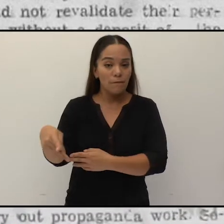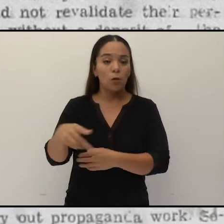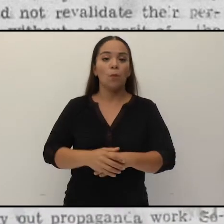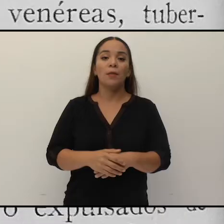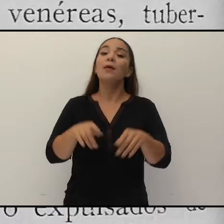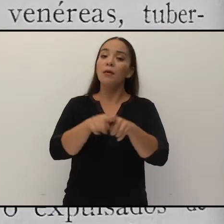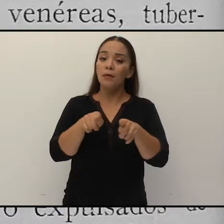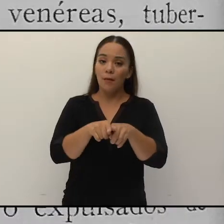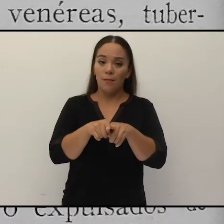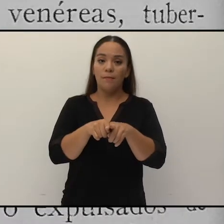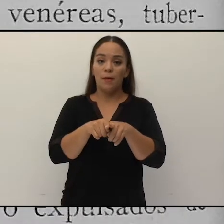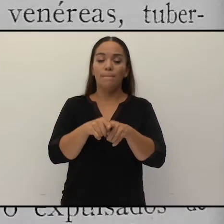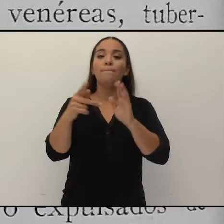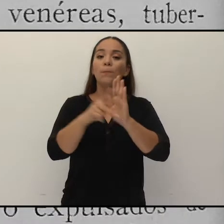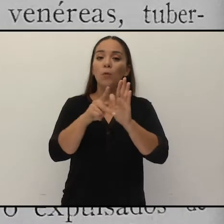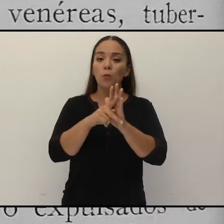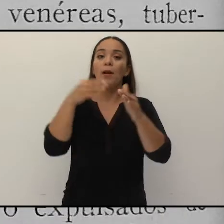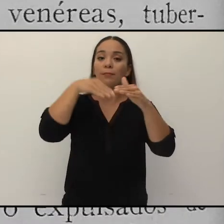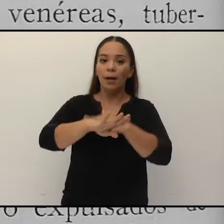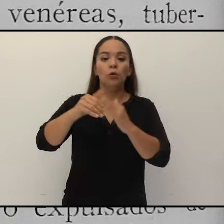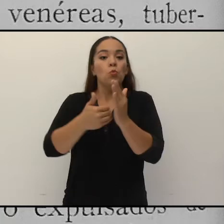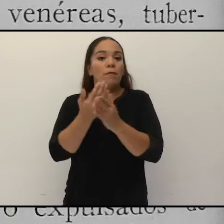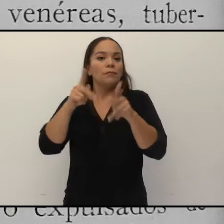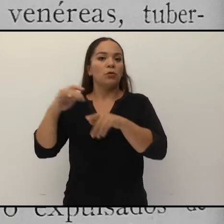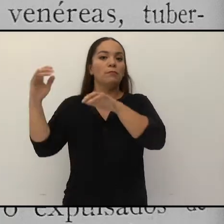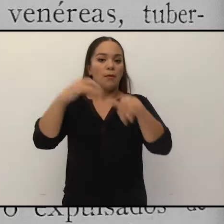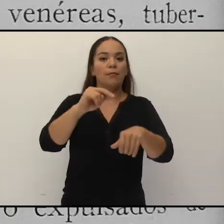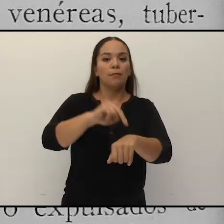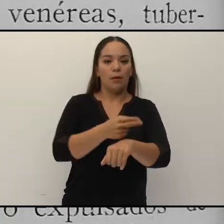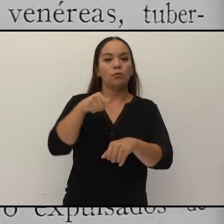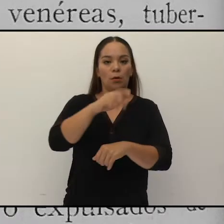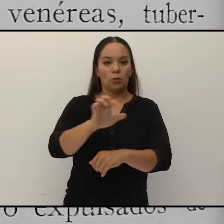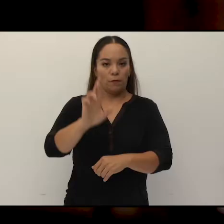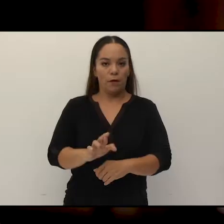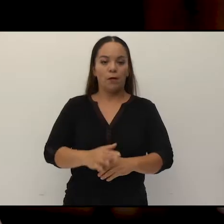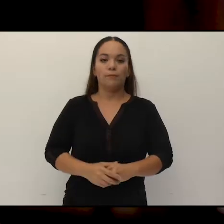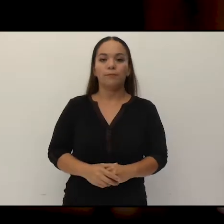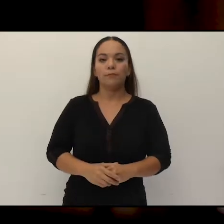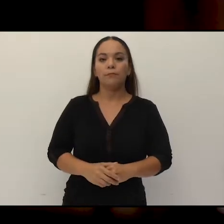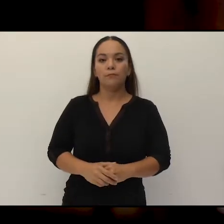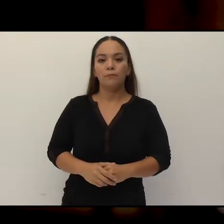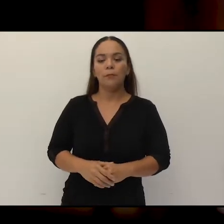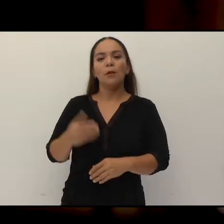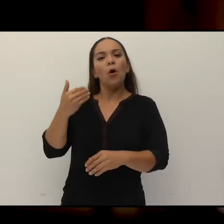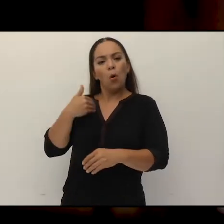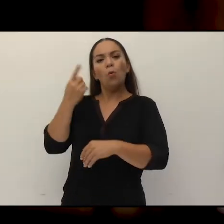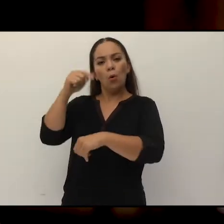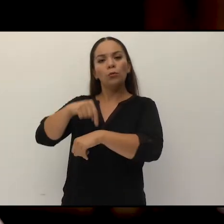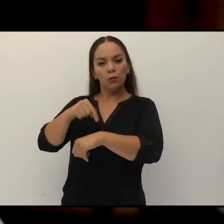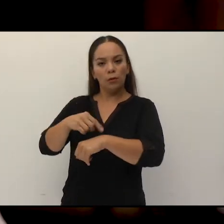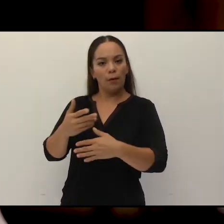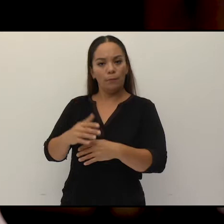del Pacífico e incluso llegó a prohibir la entrada de nuevos migrantes negros al país. Then there was a time